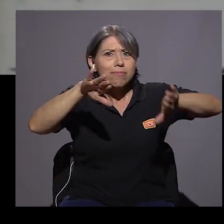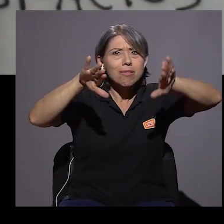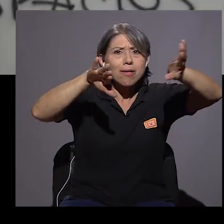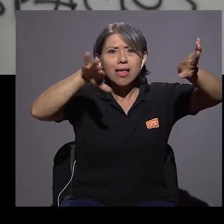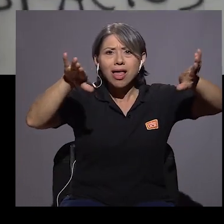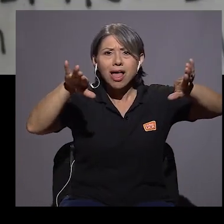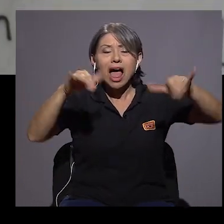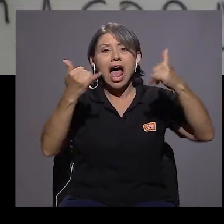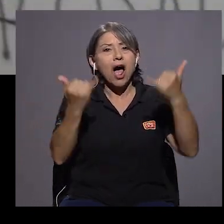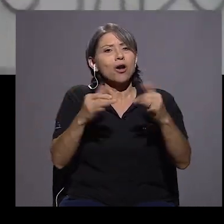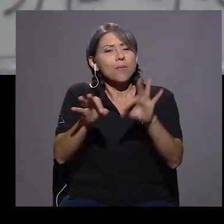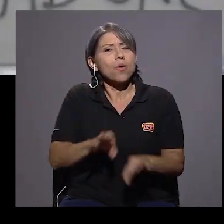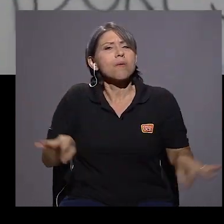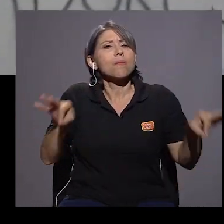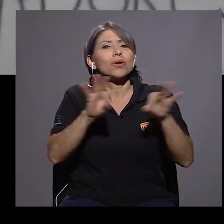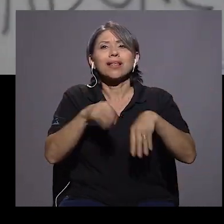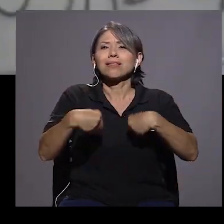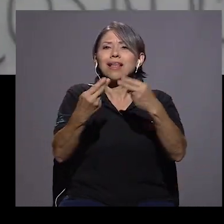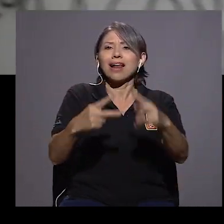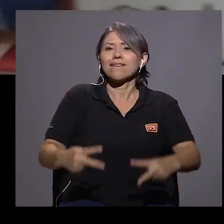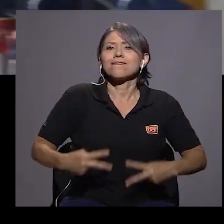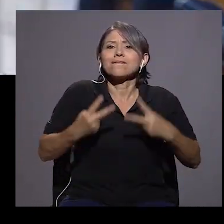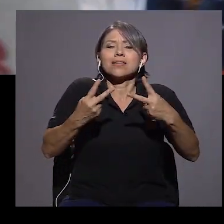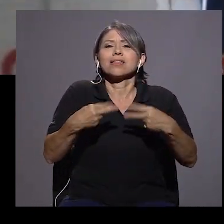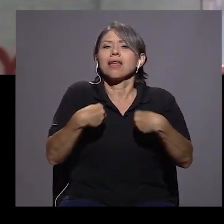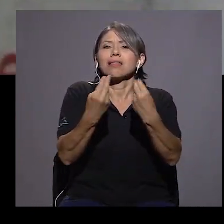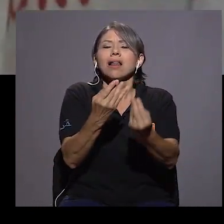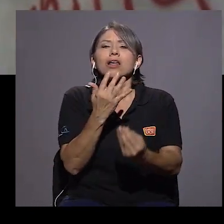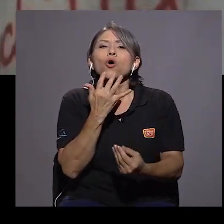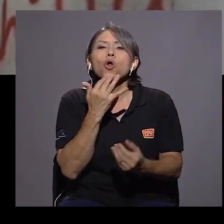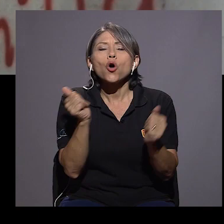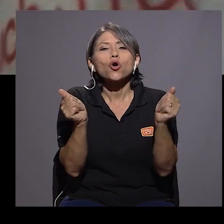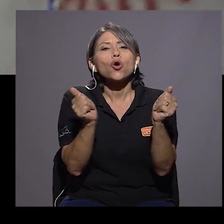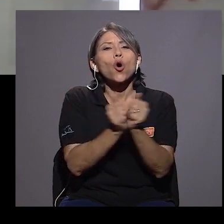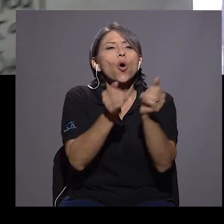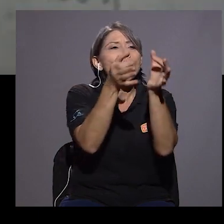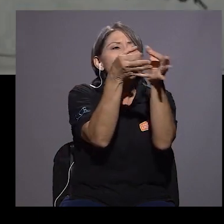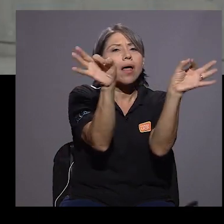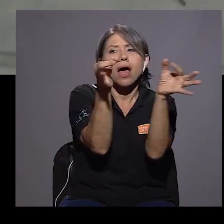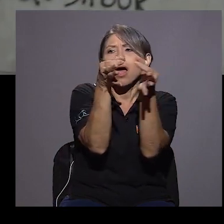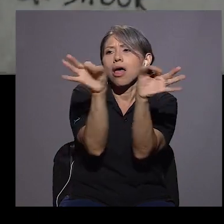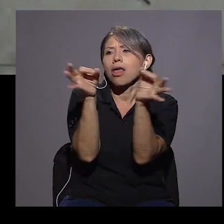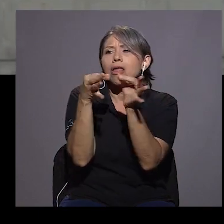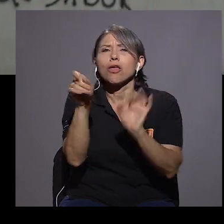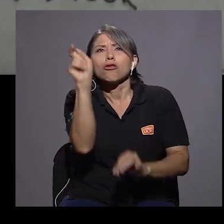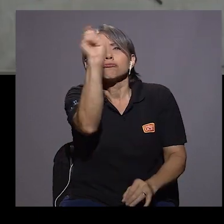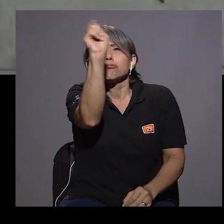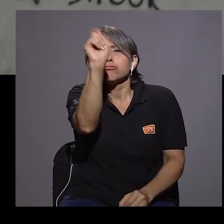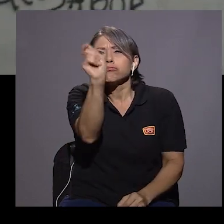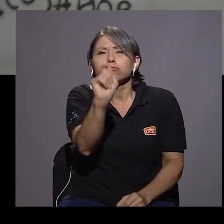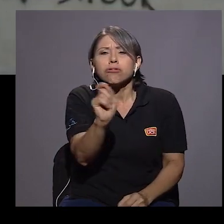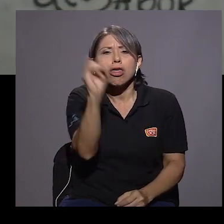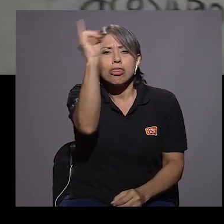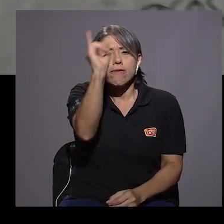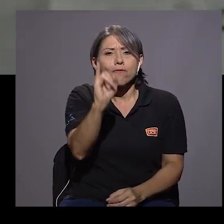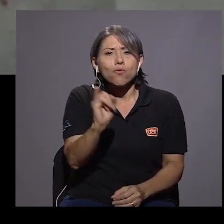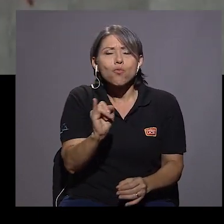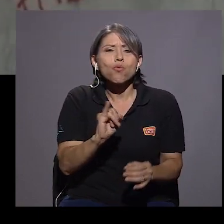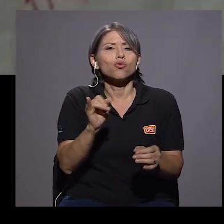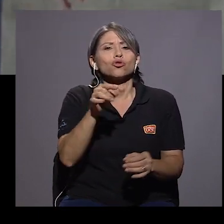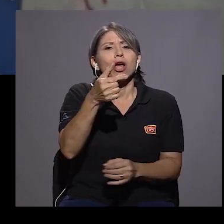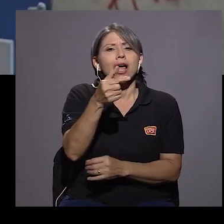consigna política muy importante, darle vida, darle color con textos, frases,